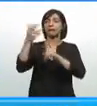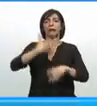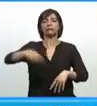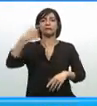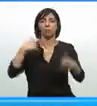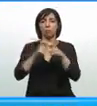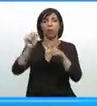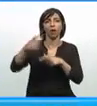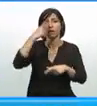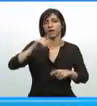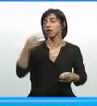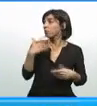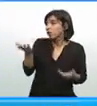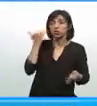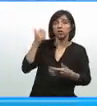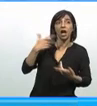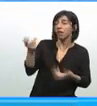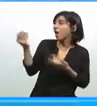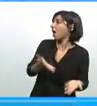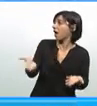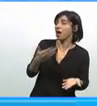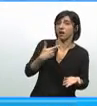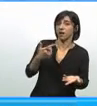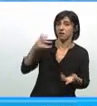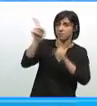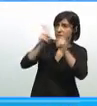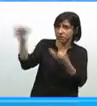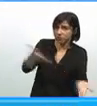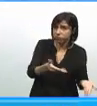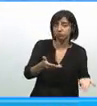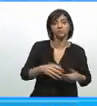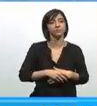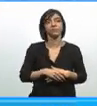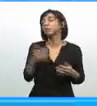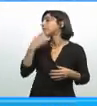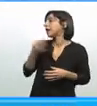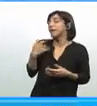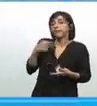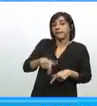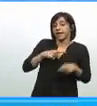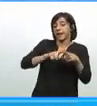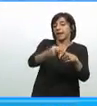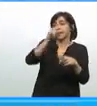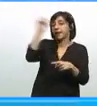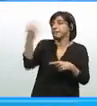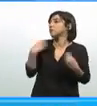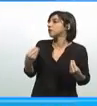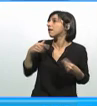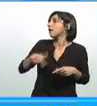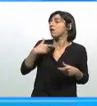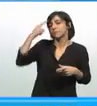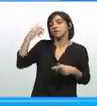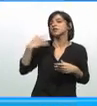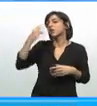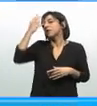escuchando. Marcelo, dale bola. Yo quiero buscar un rival, porque acá Huracán no lo tenemos en la Liga Nacional de Básquet. ¿Cuál sería el clásico de